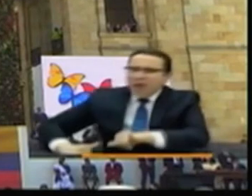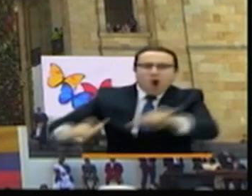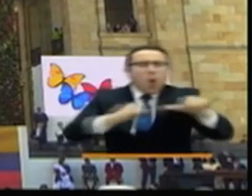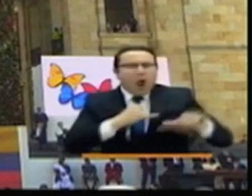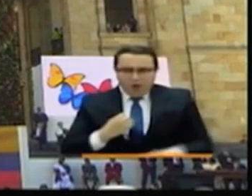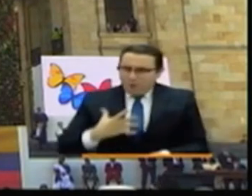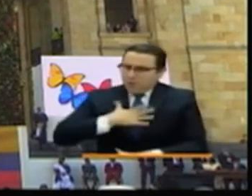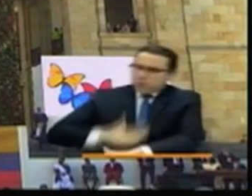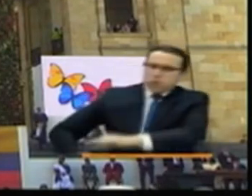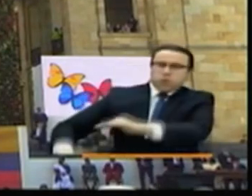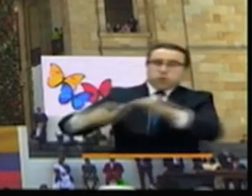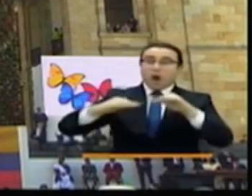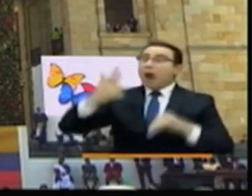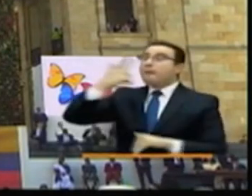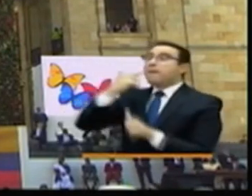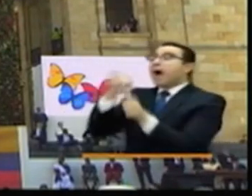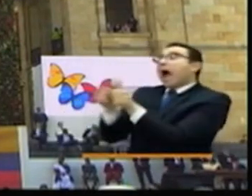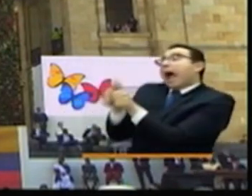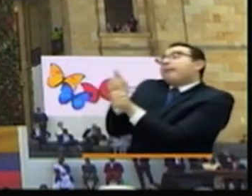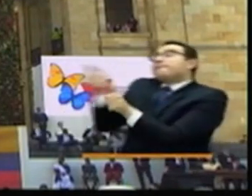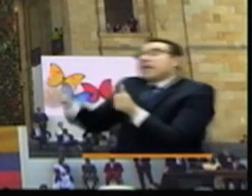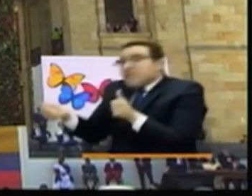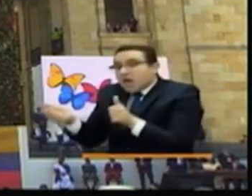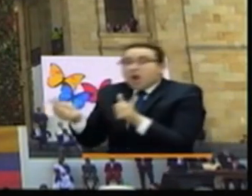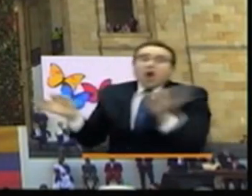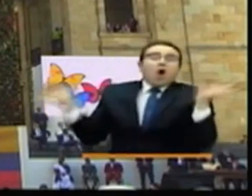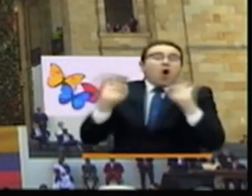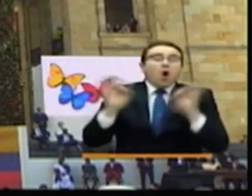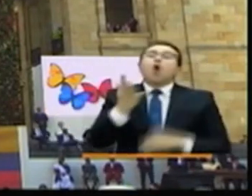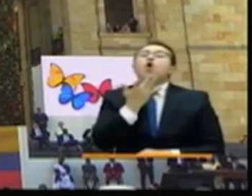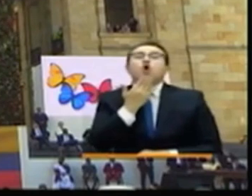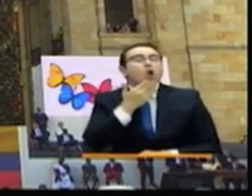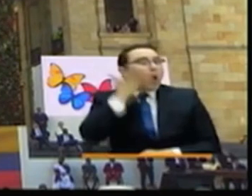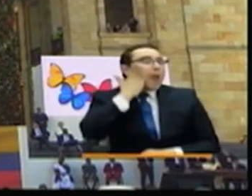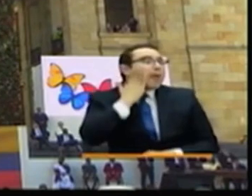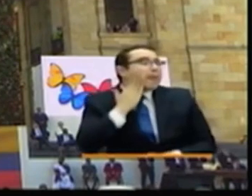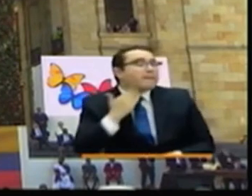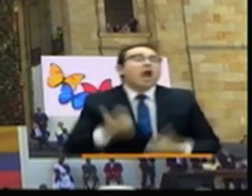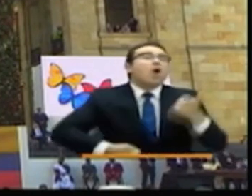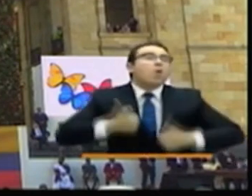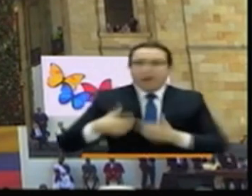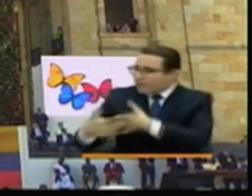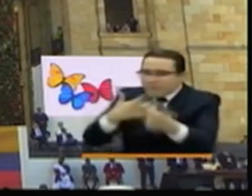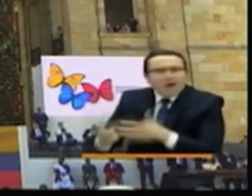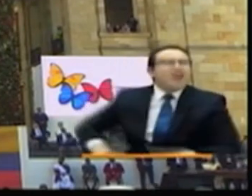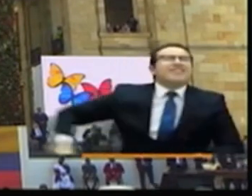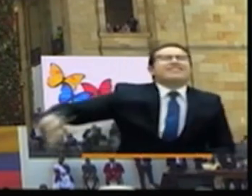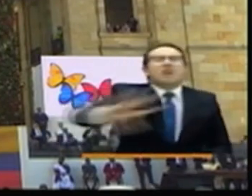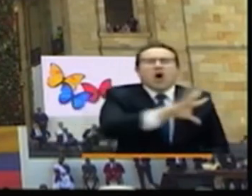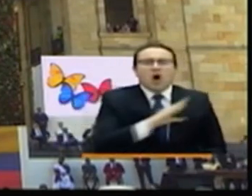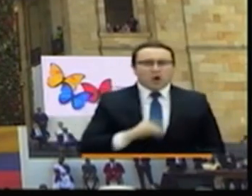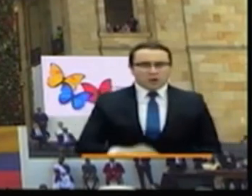independientemente cómo se apellidan sus padres o cuál sea su color de piel. Esa es la Colombia que queremos